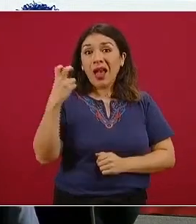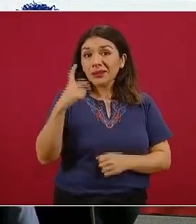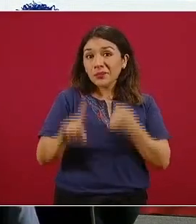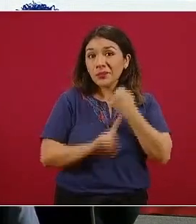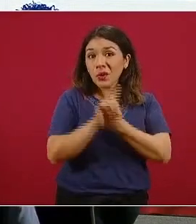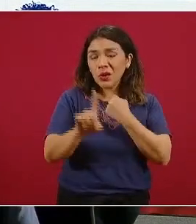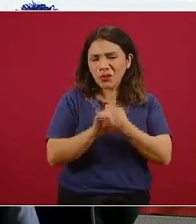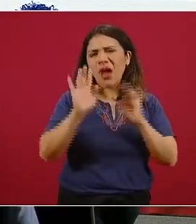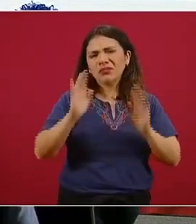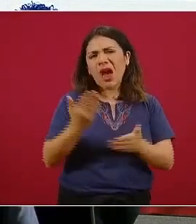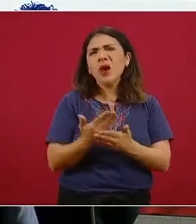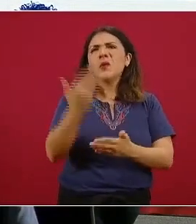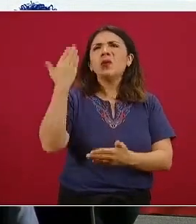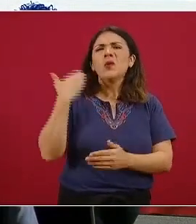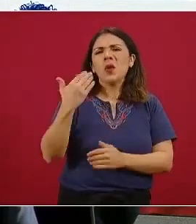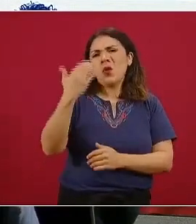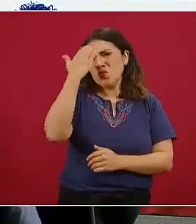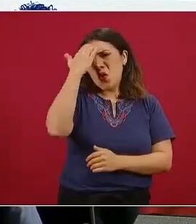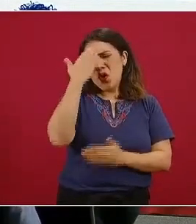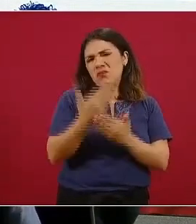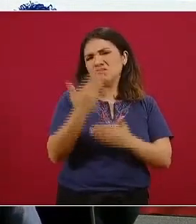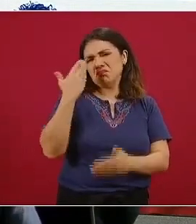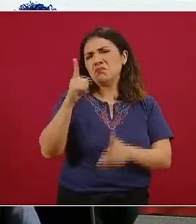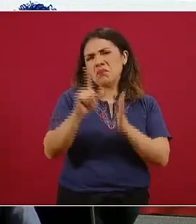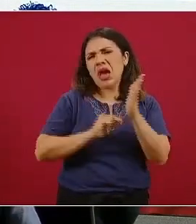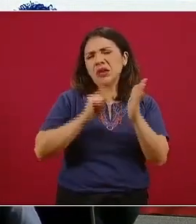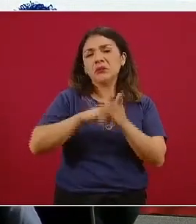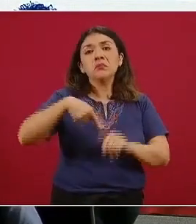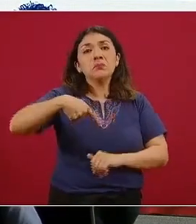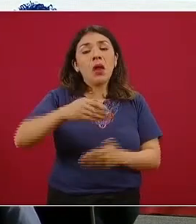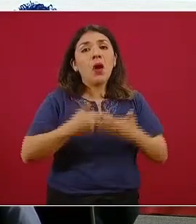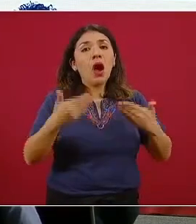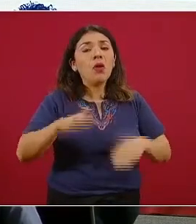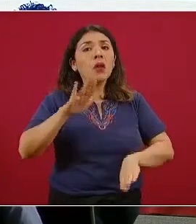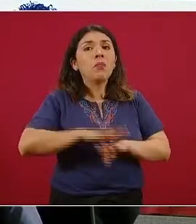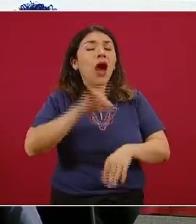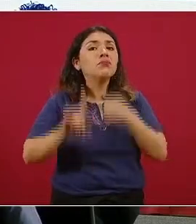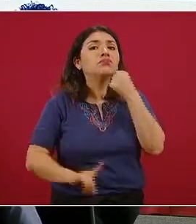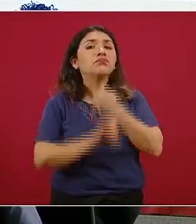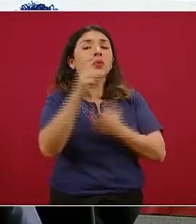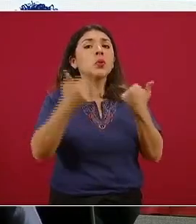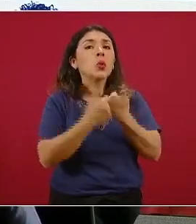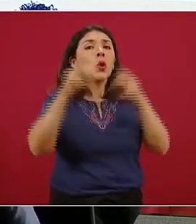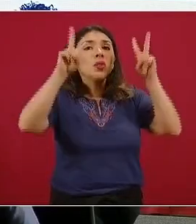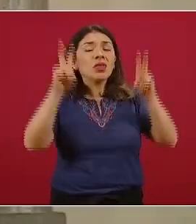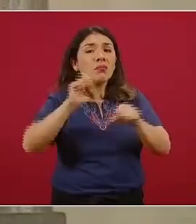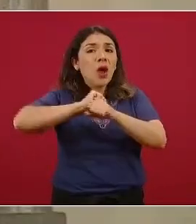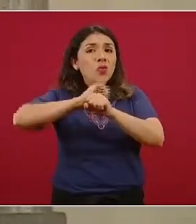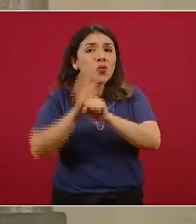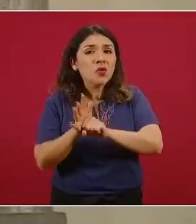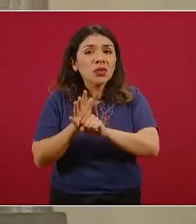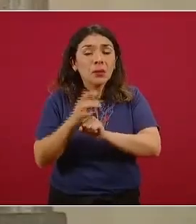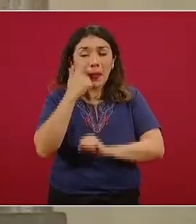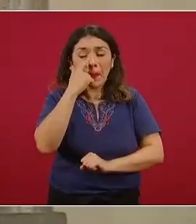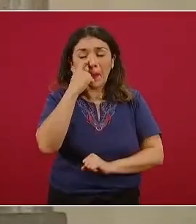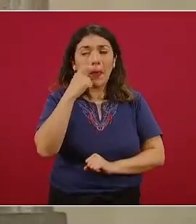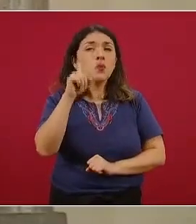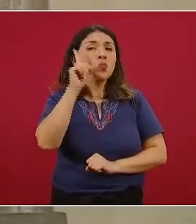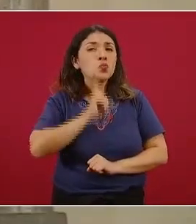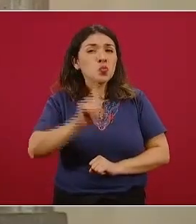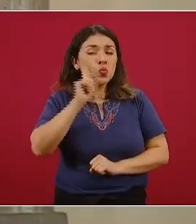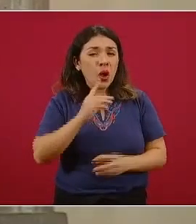lo conocíamos hace varios meses, sin embargo se ha agudizado ante la pandemia por COVID. Las